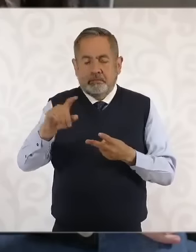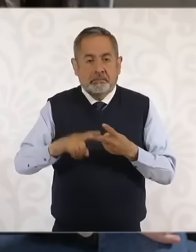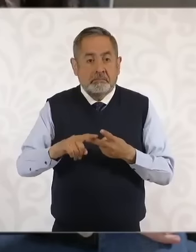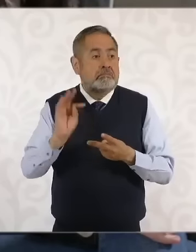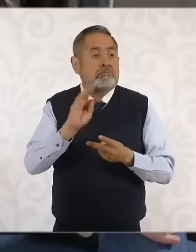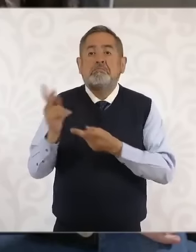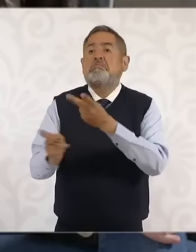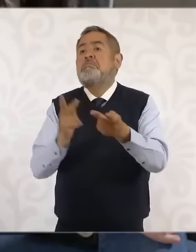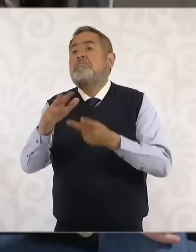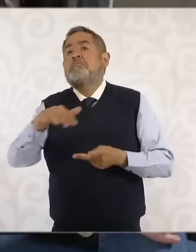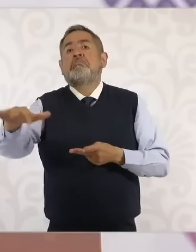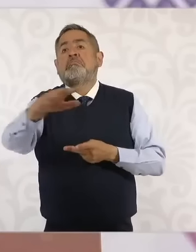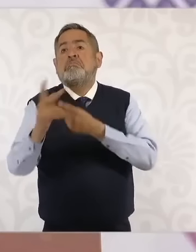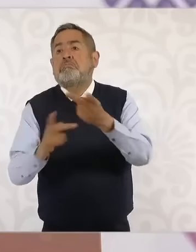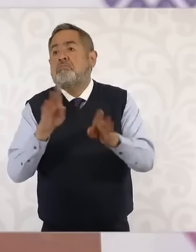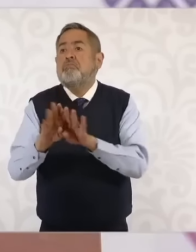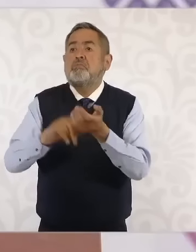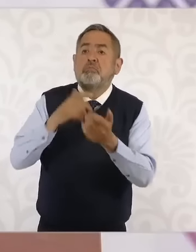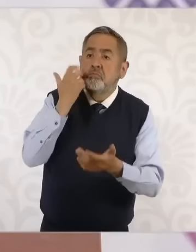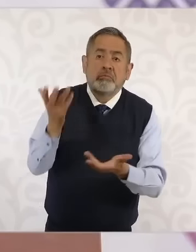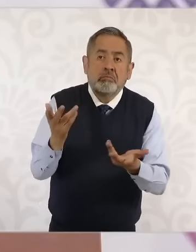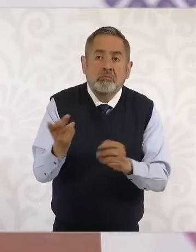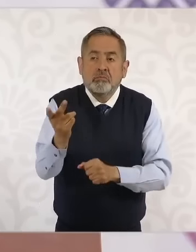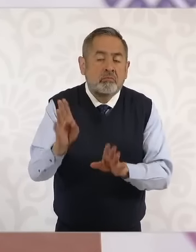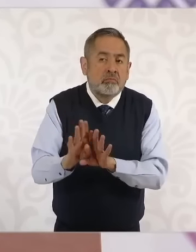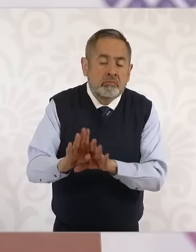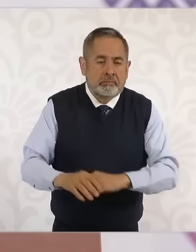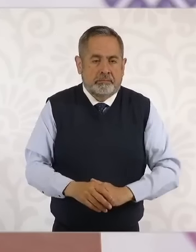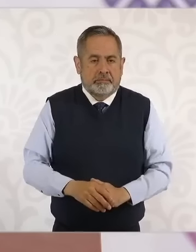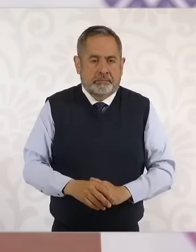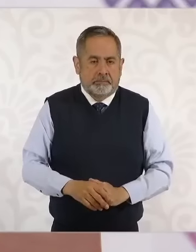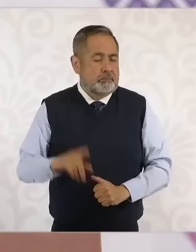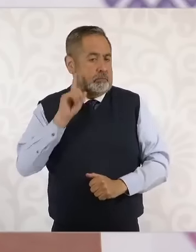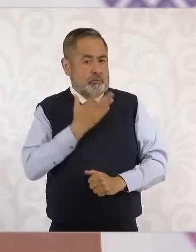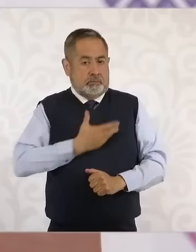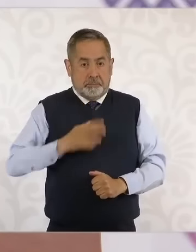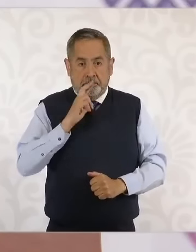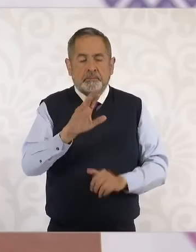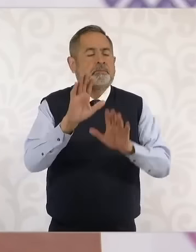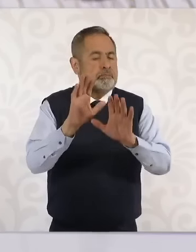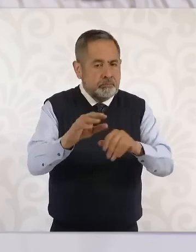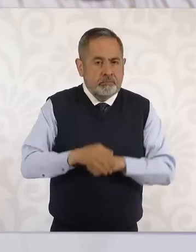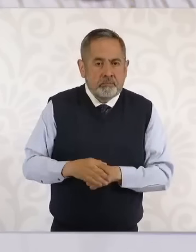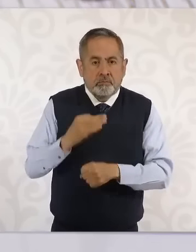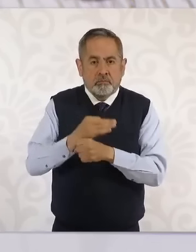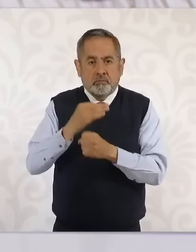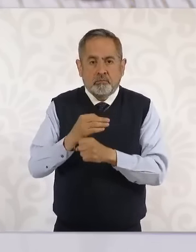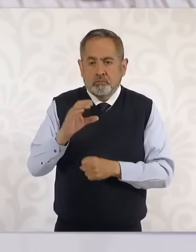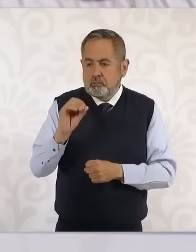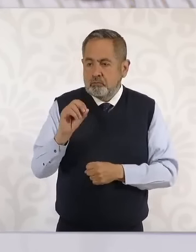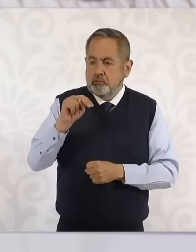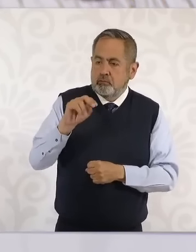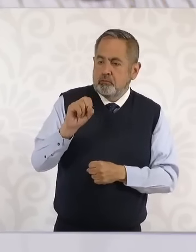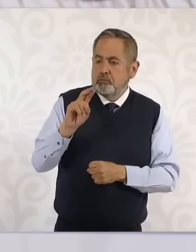pública en el país? Bueno, actualmente las consultas públicas tienen limitaciones para ciertos